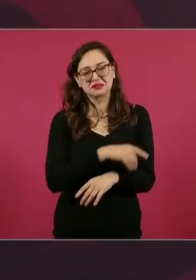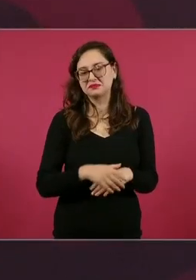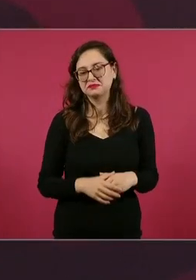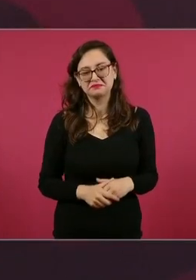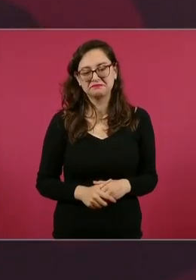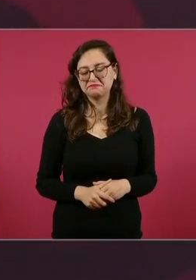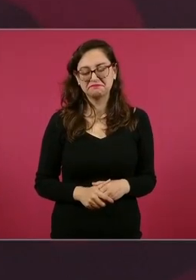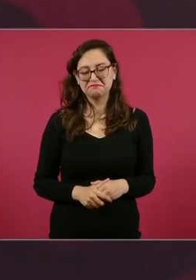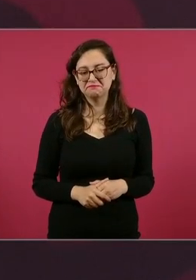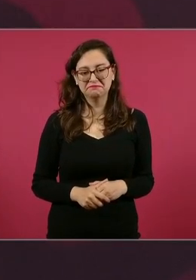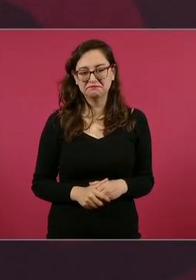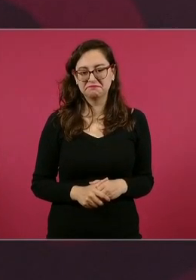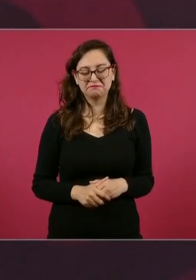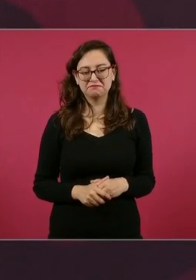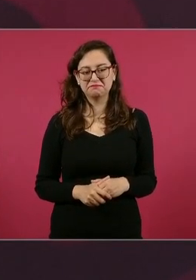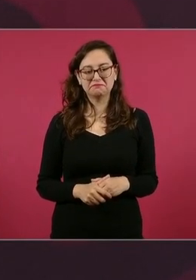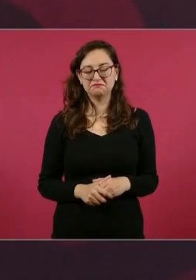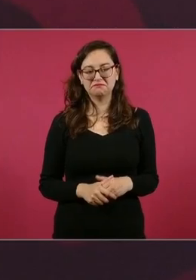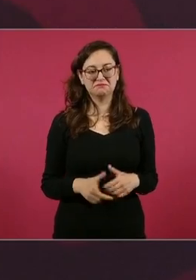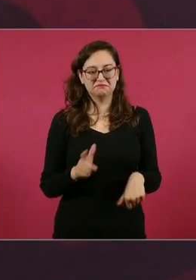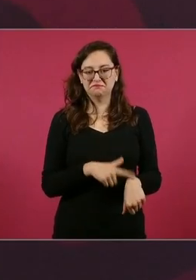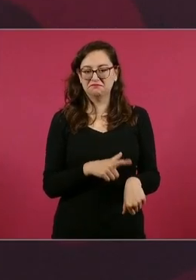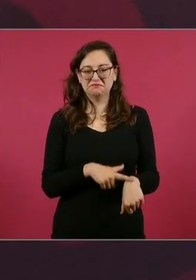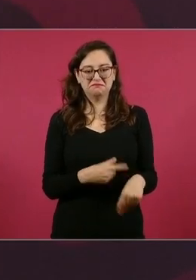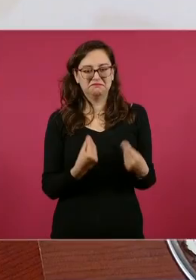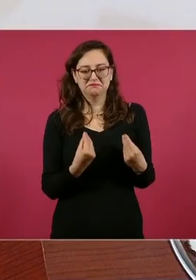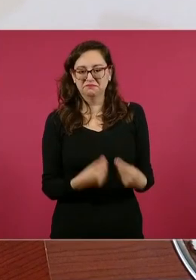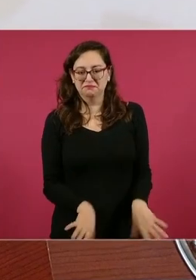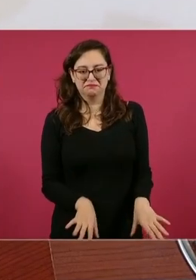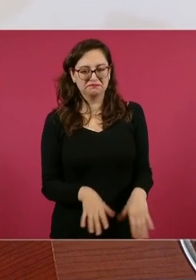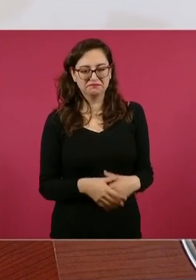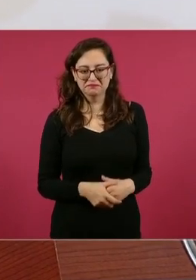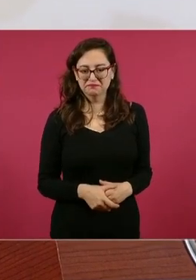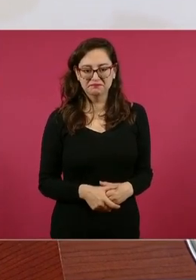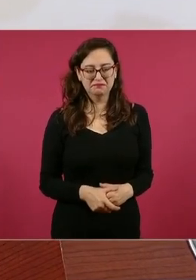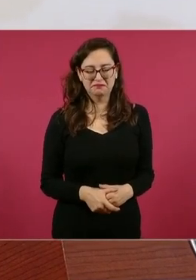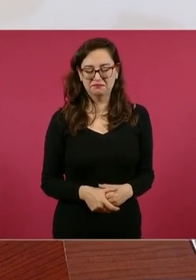no no no no pierd mucho el tiempo en